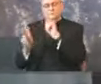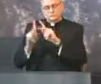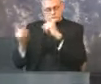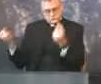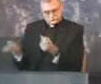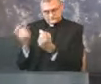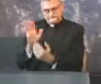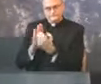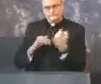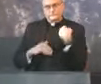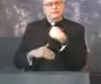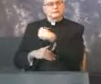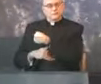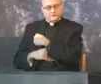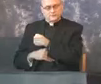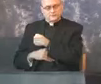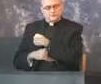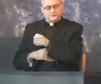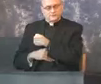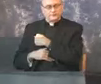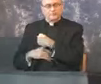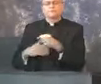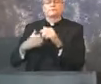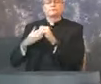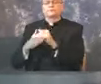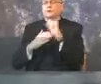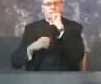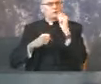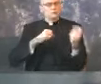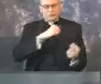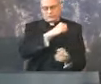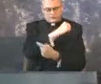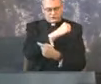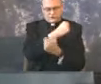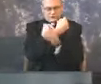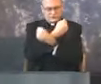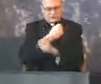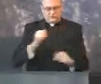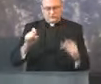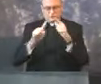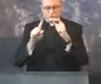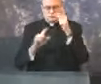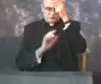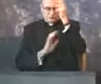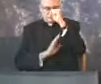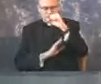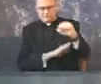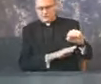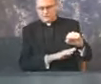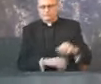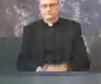nosotros perdonamos a los que nos ofenden, no nos dejes caer en la tentación y líbranos del mal.